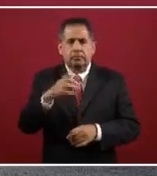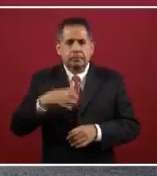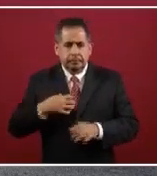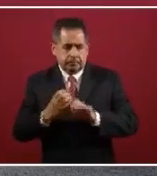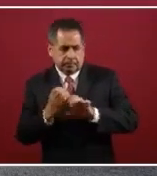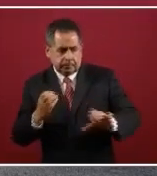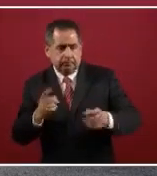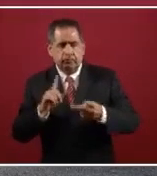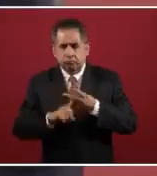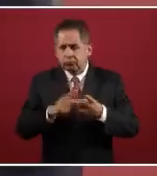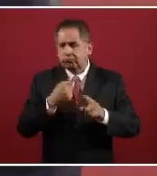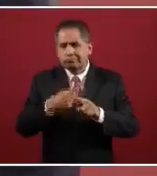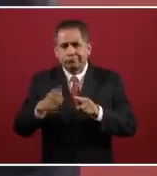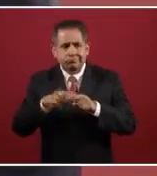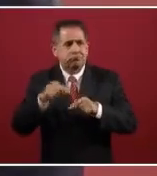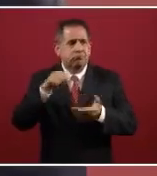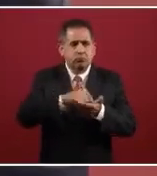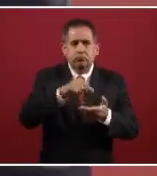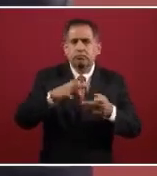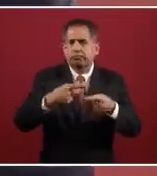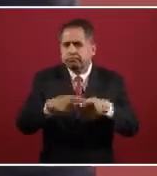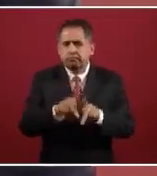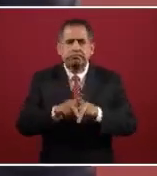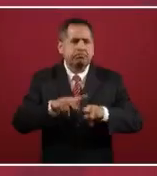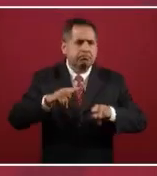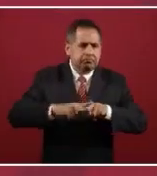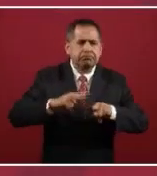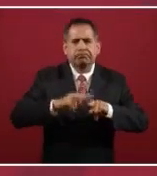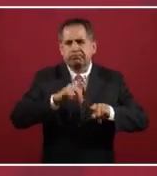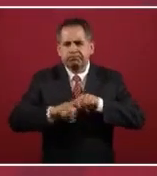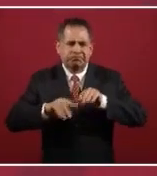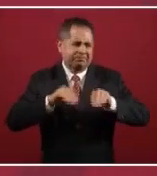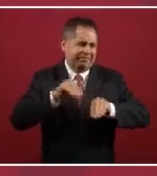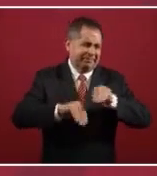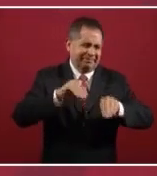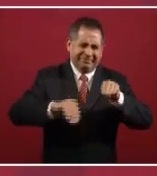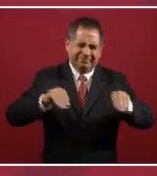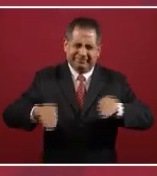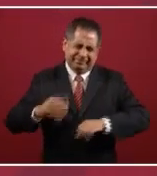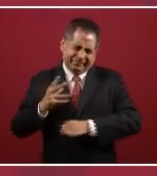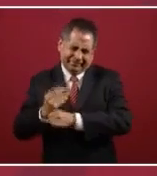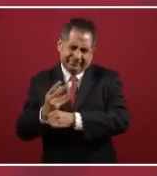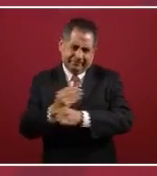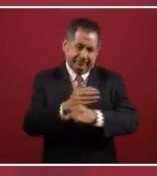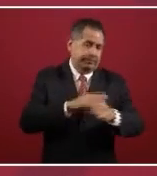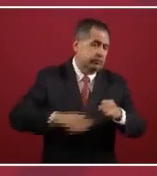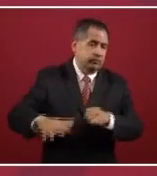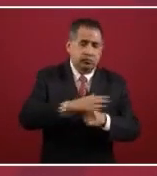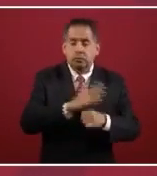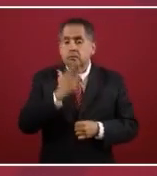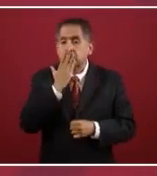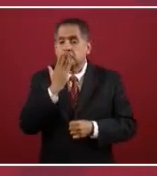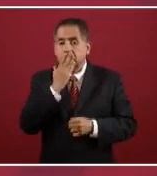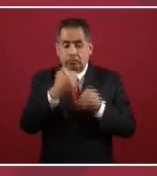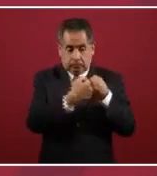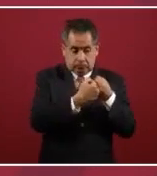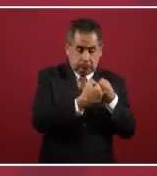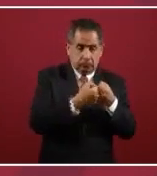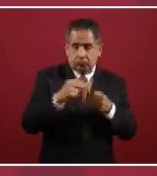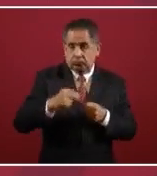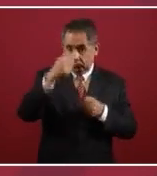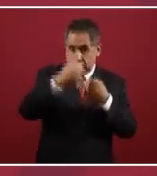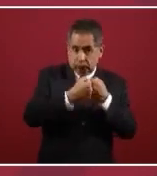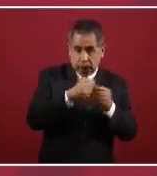pavimento, espacios públicos en todas las ciudades fronterizas de Sonora y de la frontera